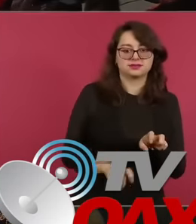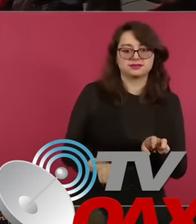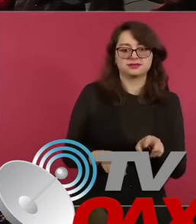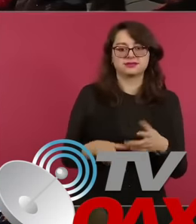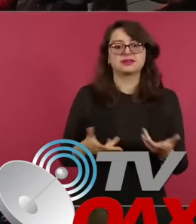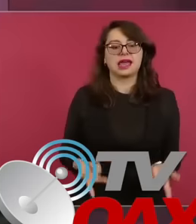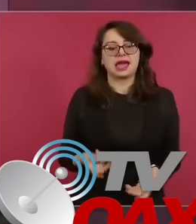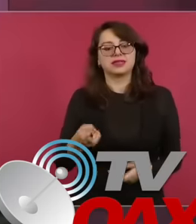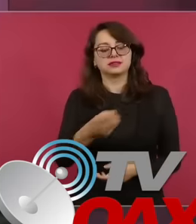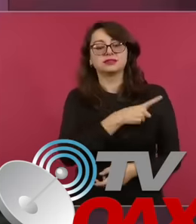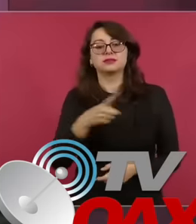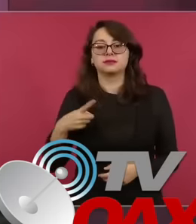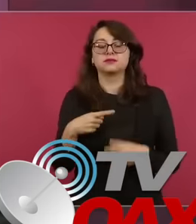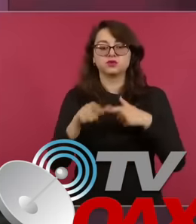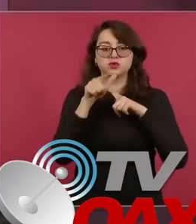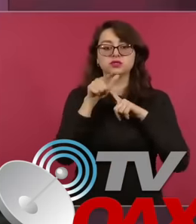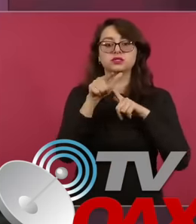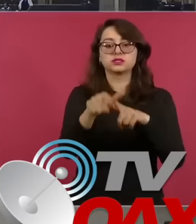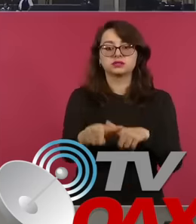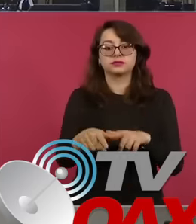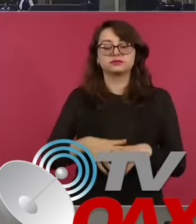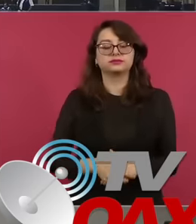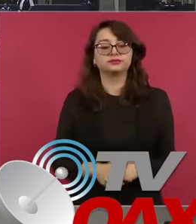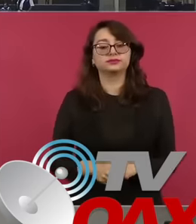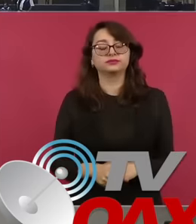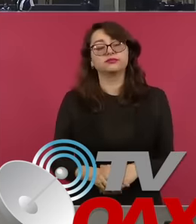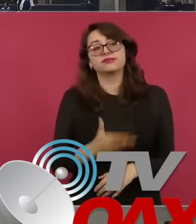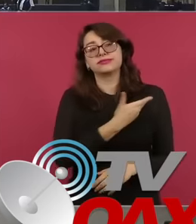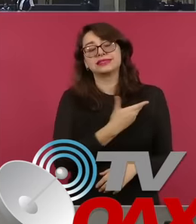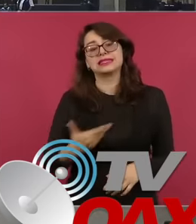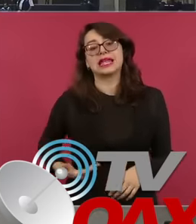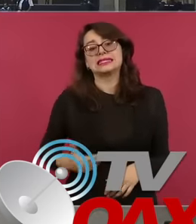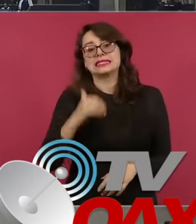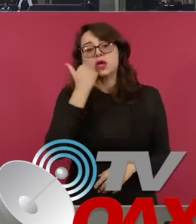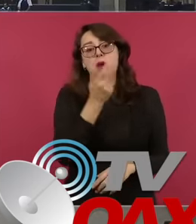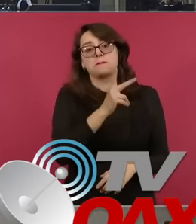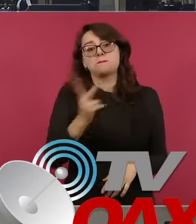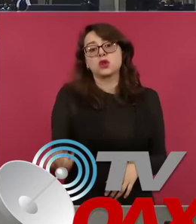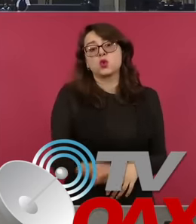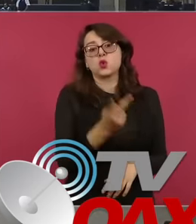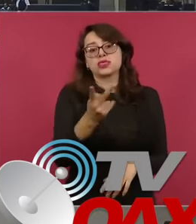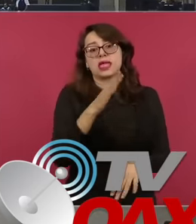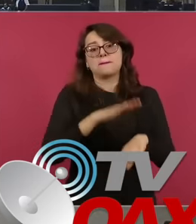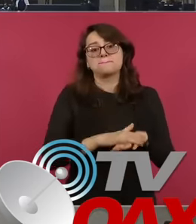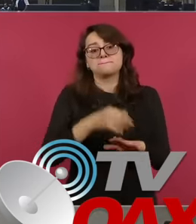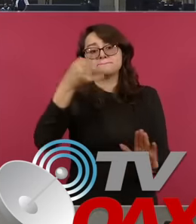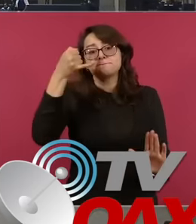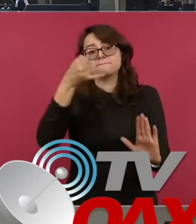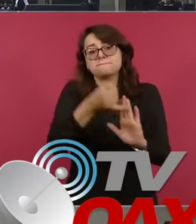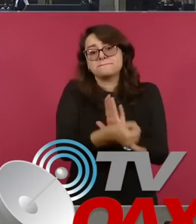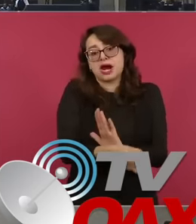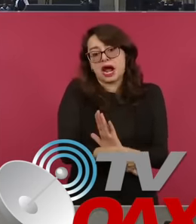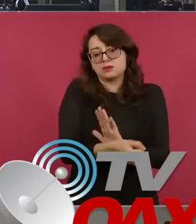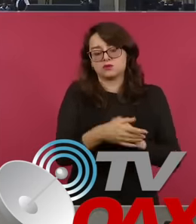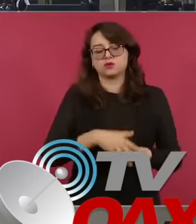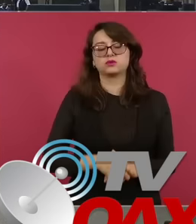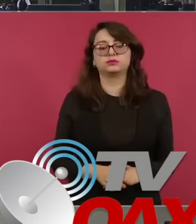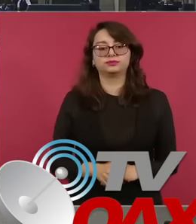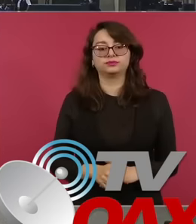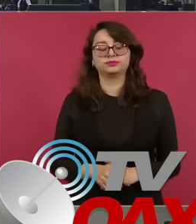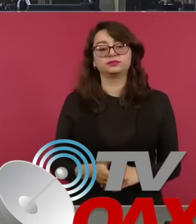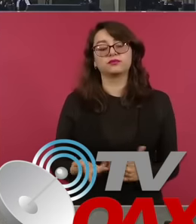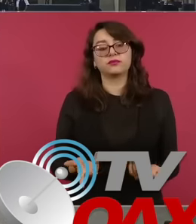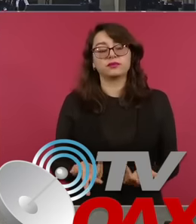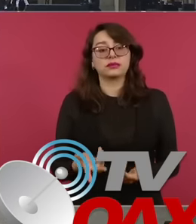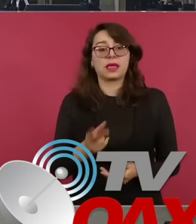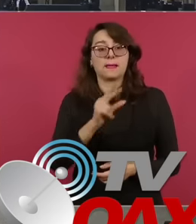seguir adelante. Presidente, nada más si me permite puntualizar en este tema, una de las tesis que plantea la iniciativa